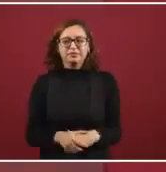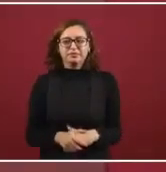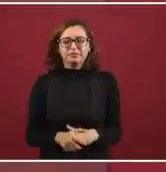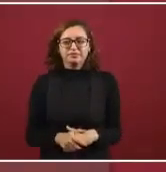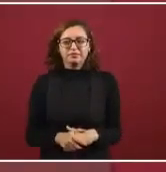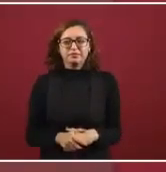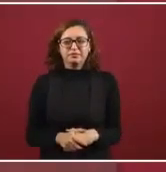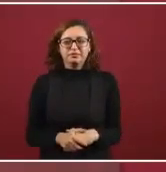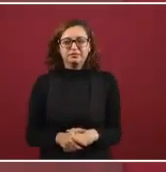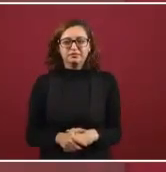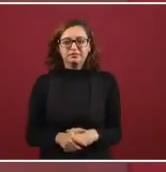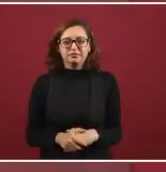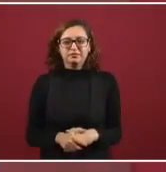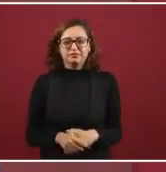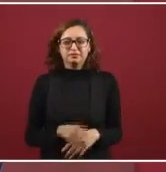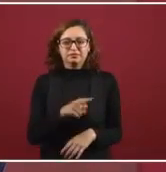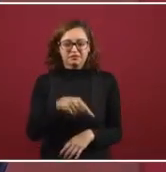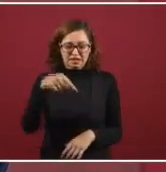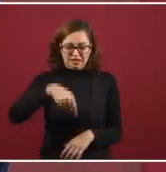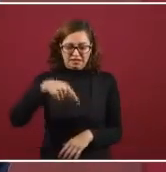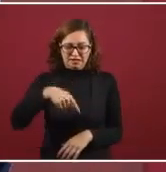cobraba aquí